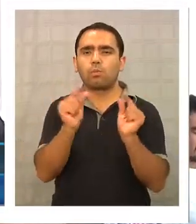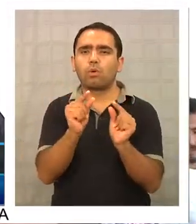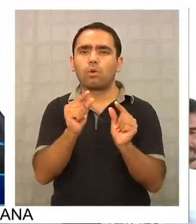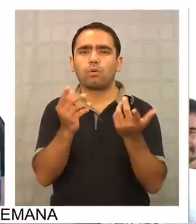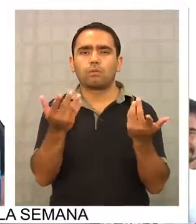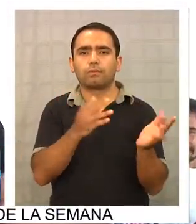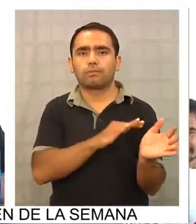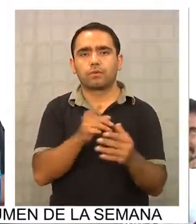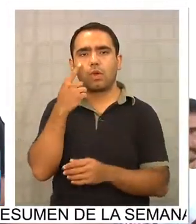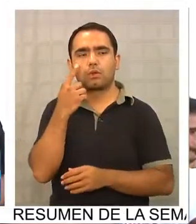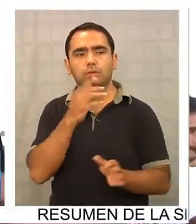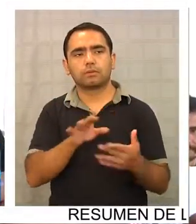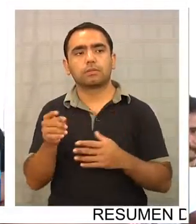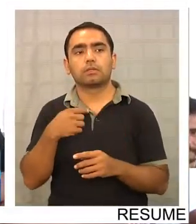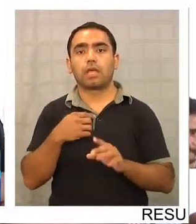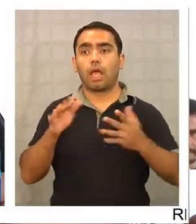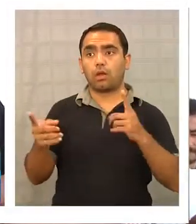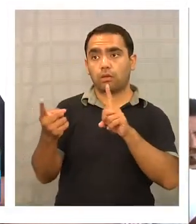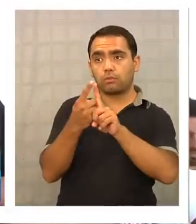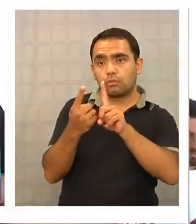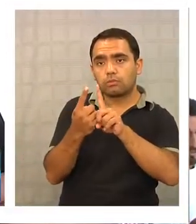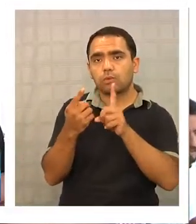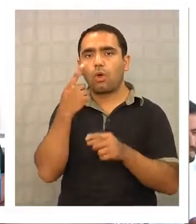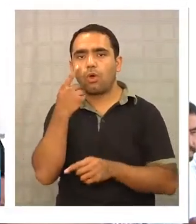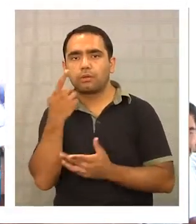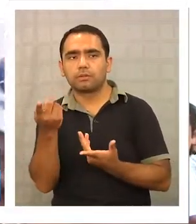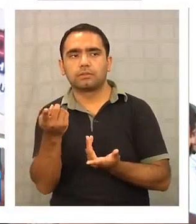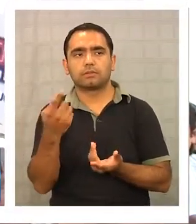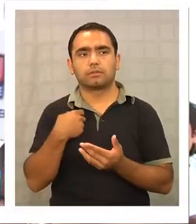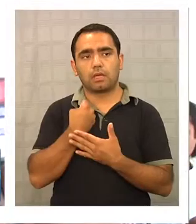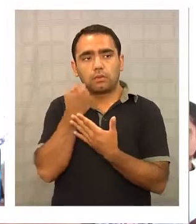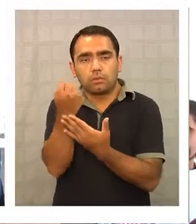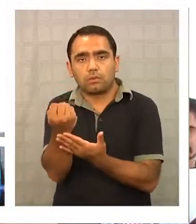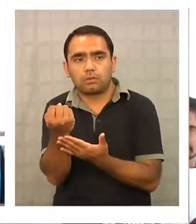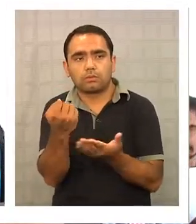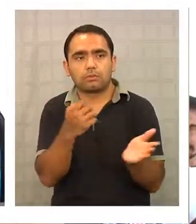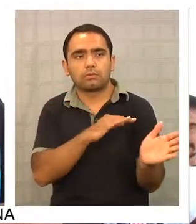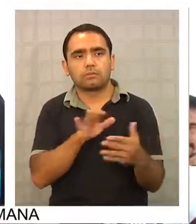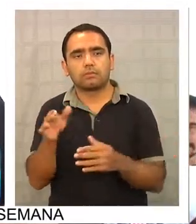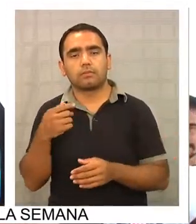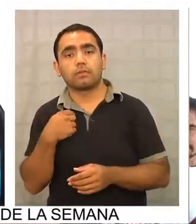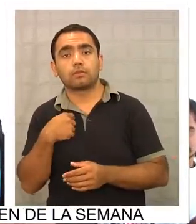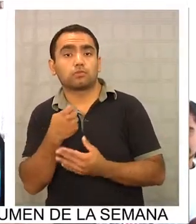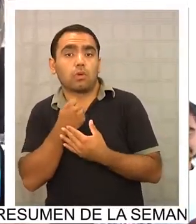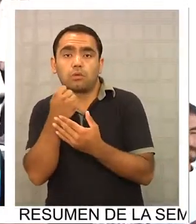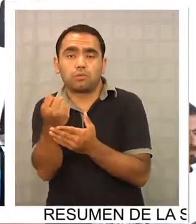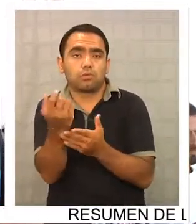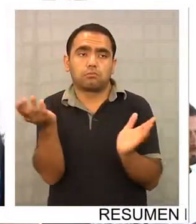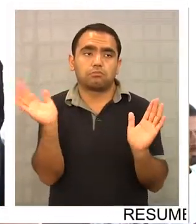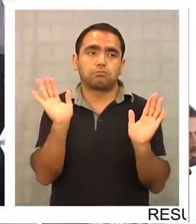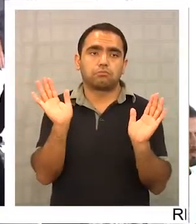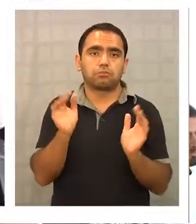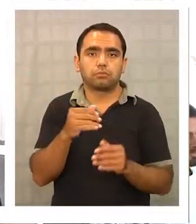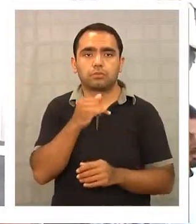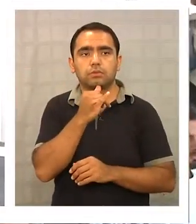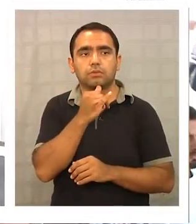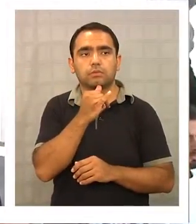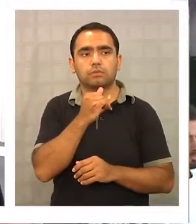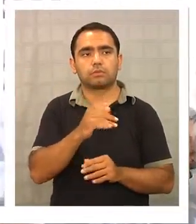con una amiga, y hace rato que estamos ansiosos por que esto suceda. Pienso que igual es un gran aporte cultural, porque en esta ciudad